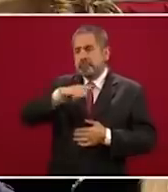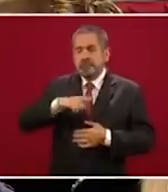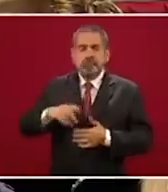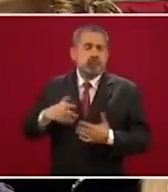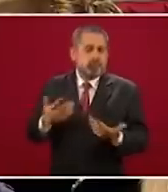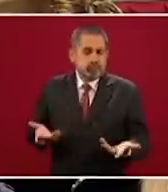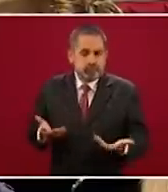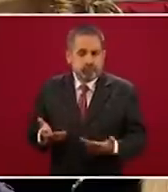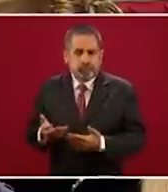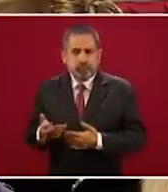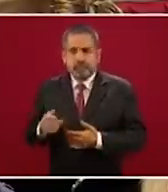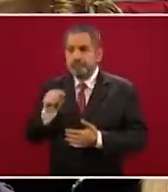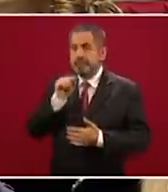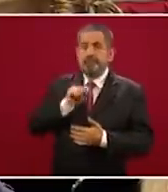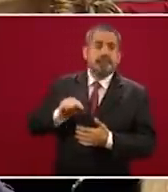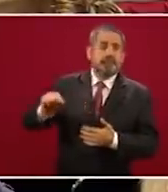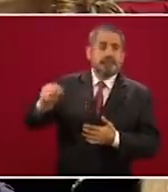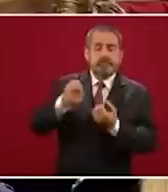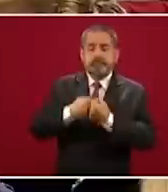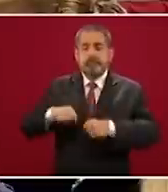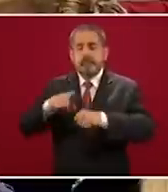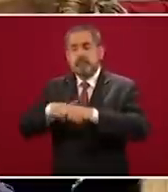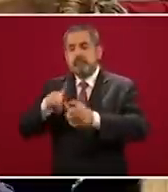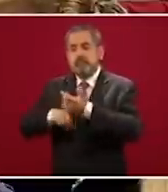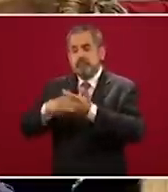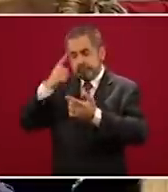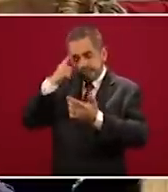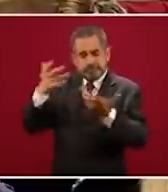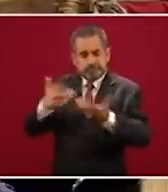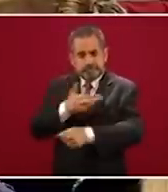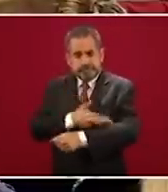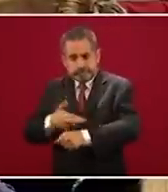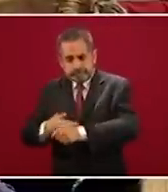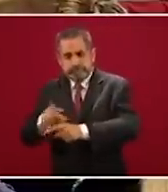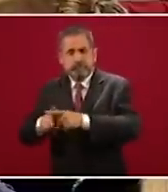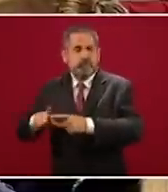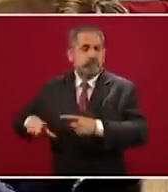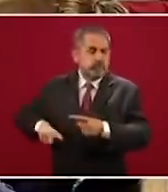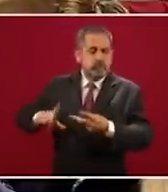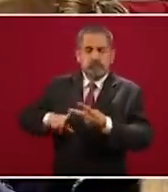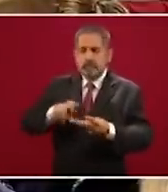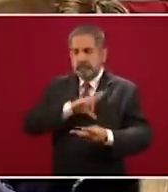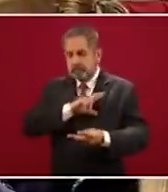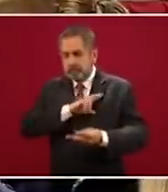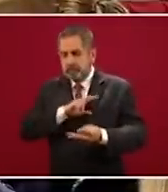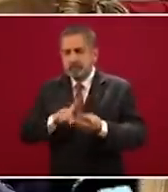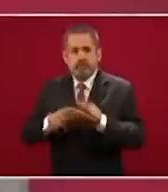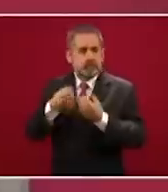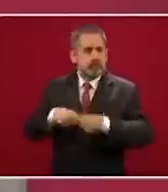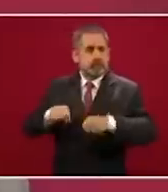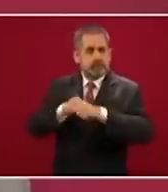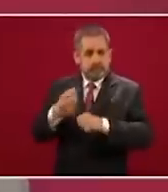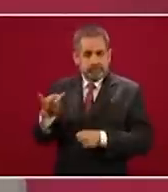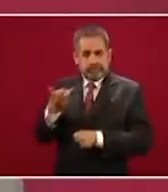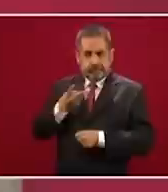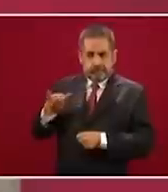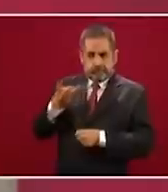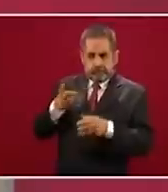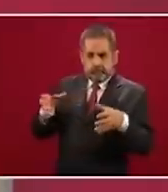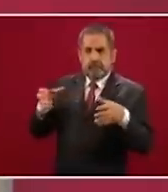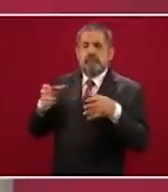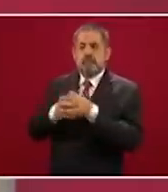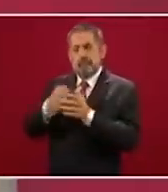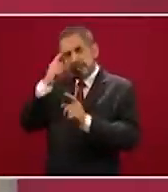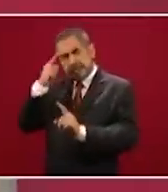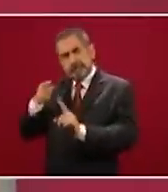disposición de los componentes de la sociedad, el gobierno, el sector privado y el sector social, para esta unidad de